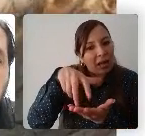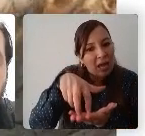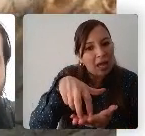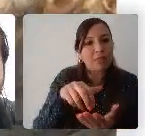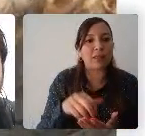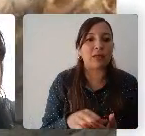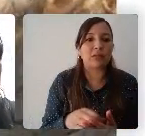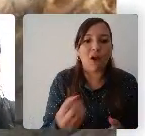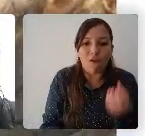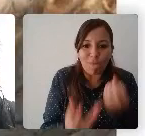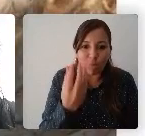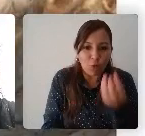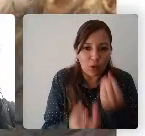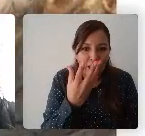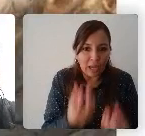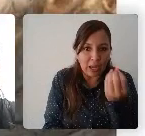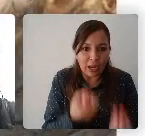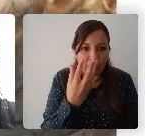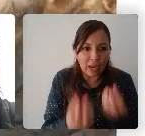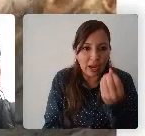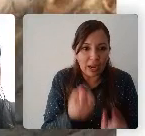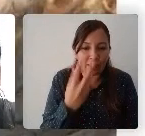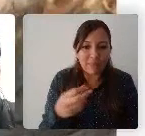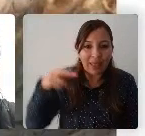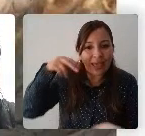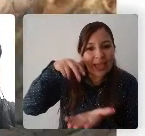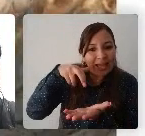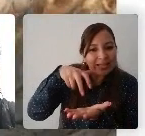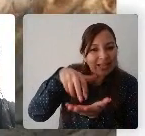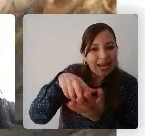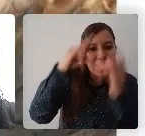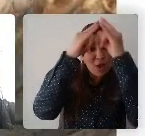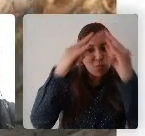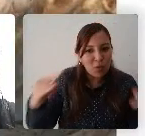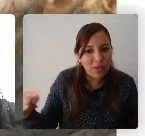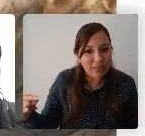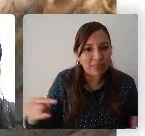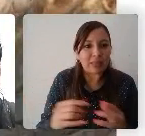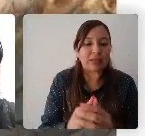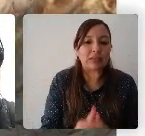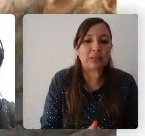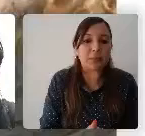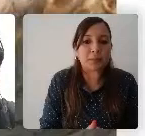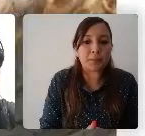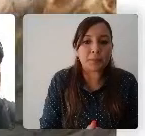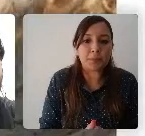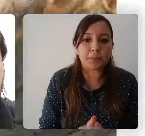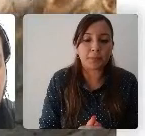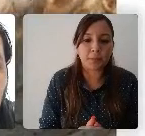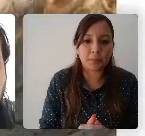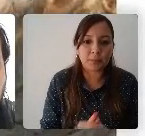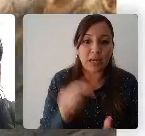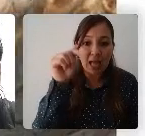área, sino en las áreas de amortiguamiento alrededor, donde existen emprendimientos